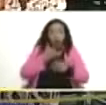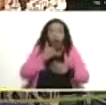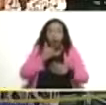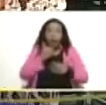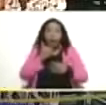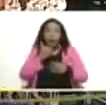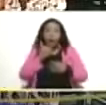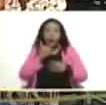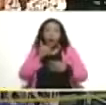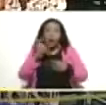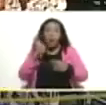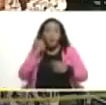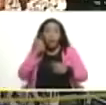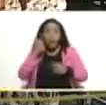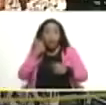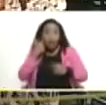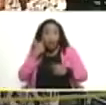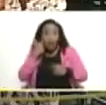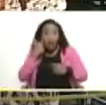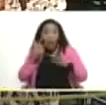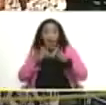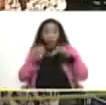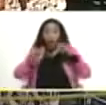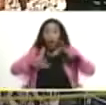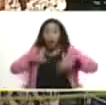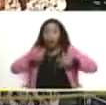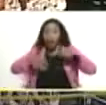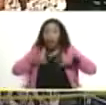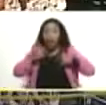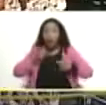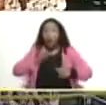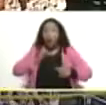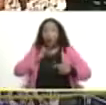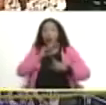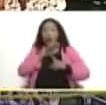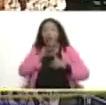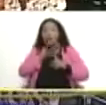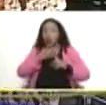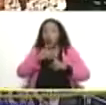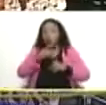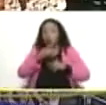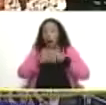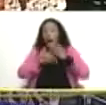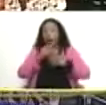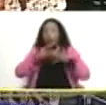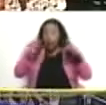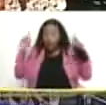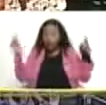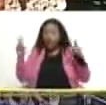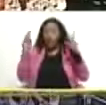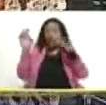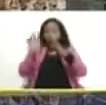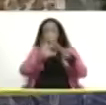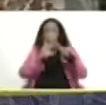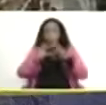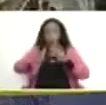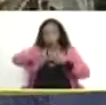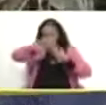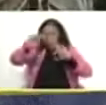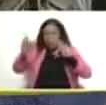garantizar a todo evento, en cualquier circunstancia, garantizar la victoria. Historia de la unión